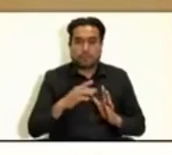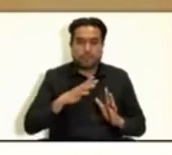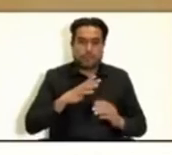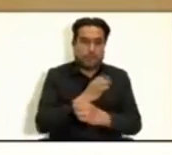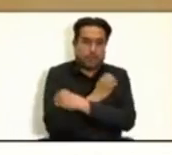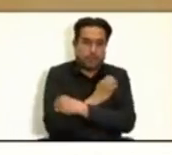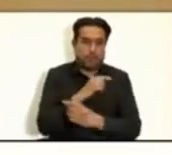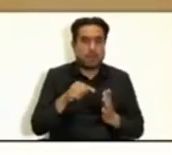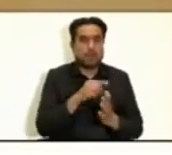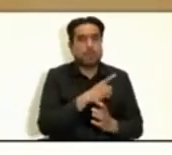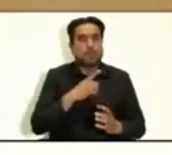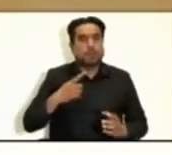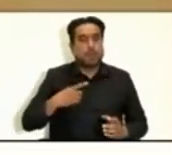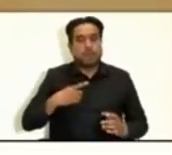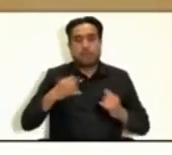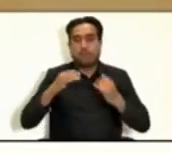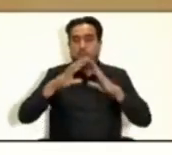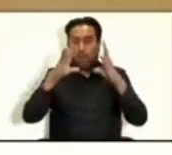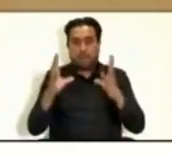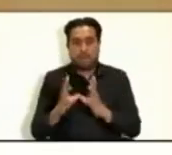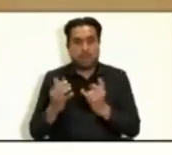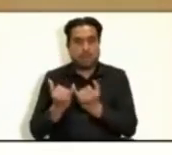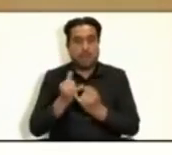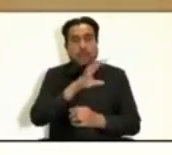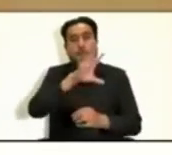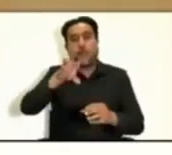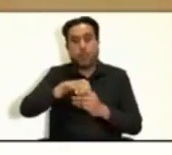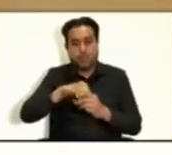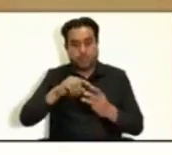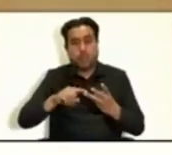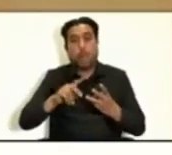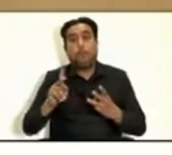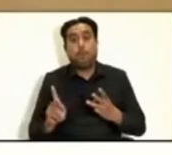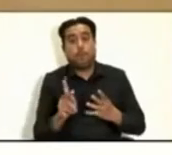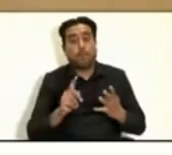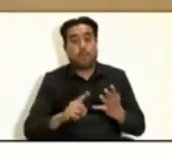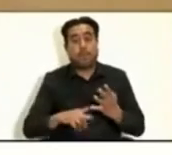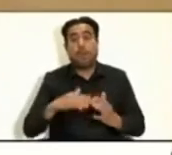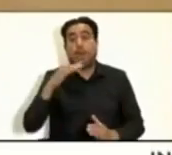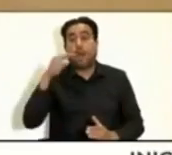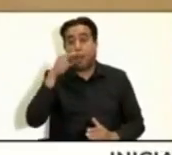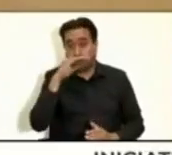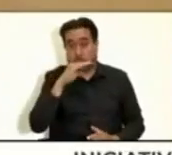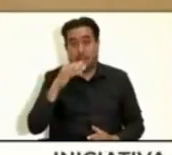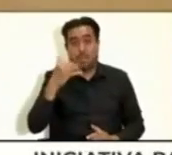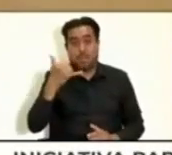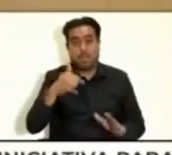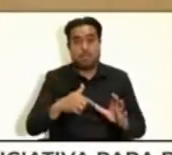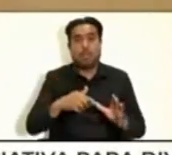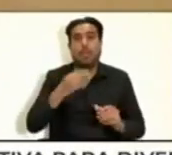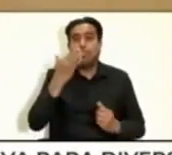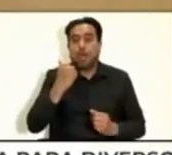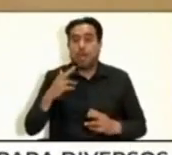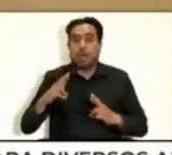deberá ser universal inclusiva pública gratuita gratuita y laica